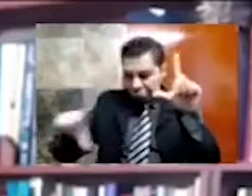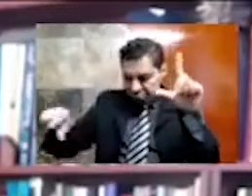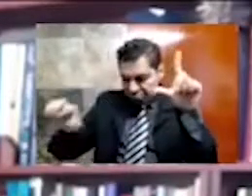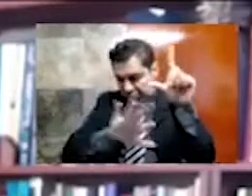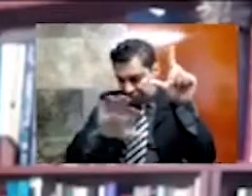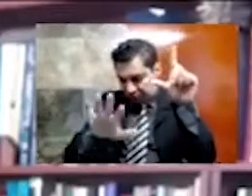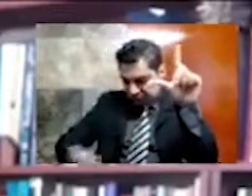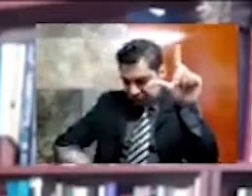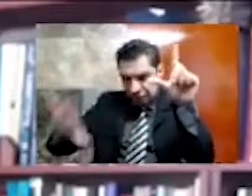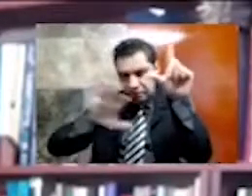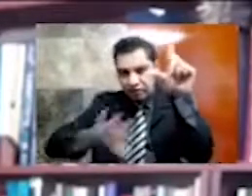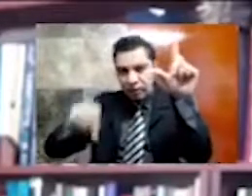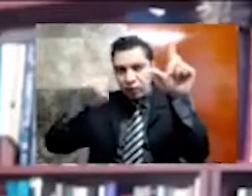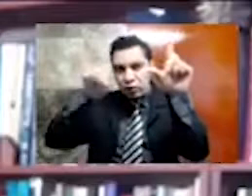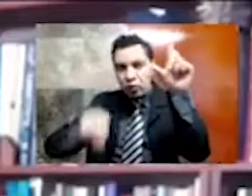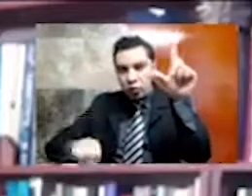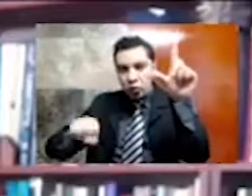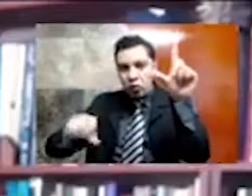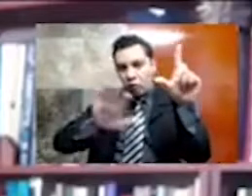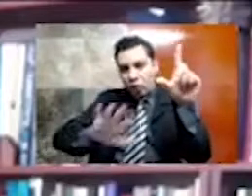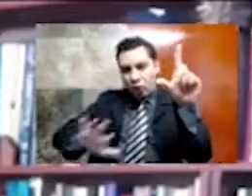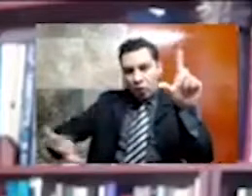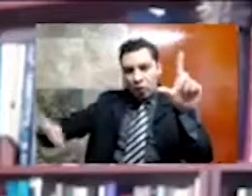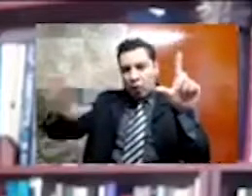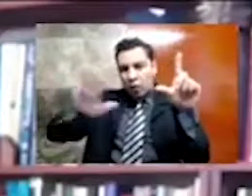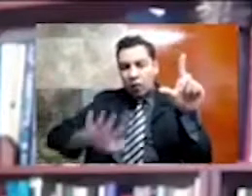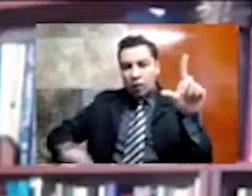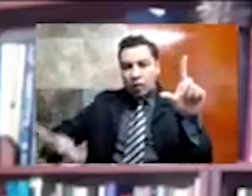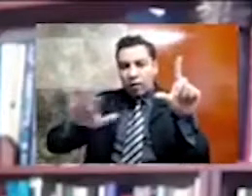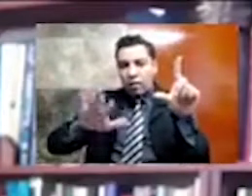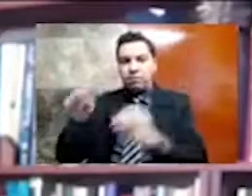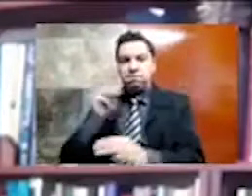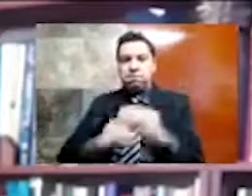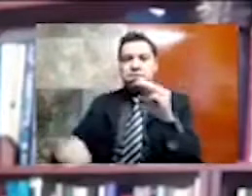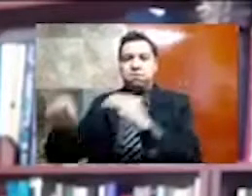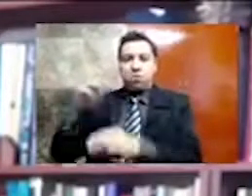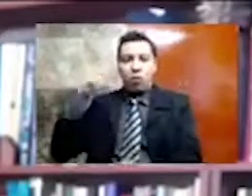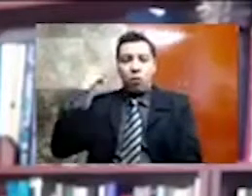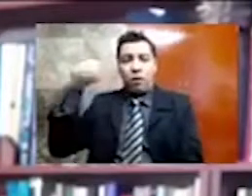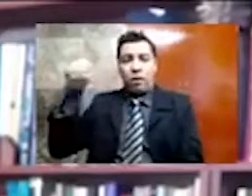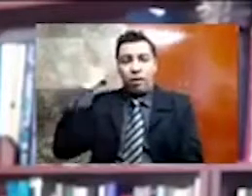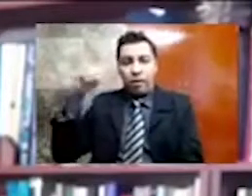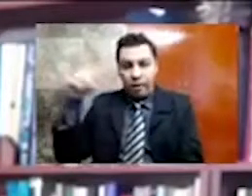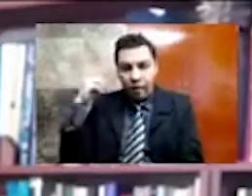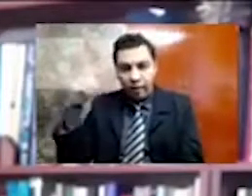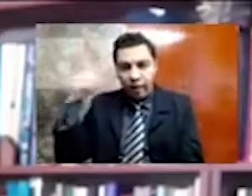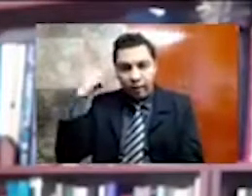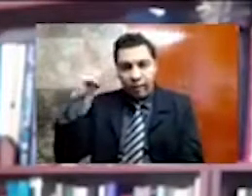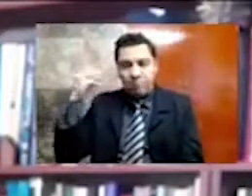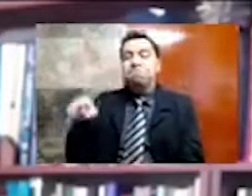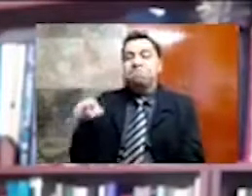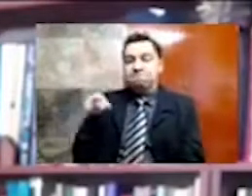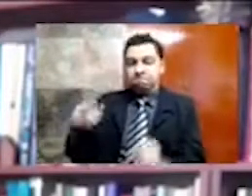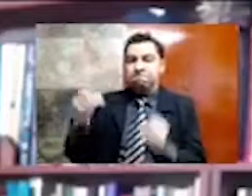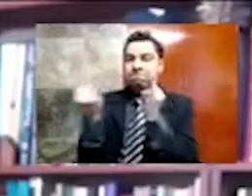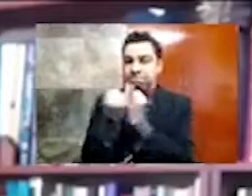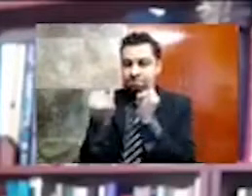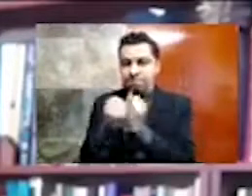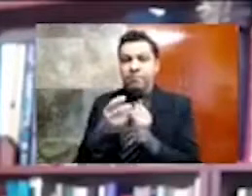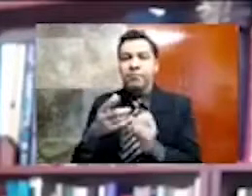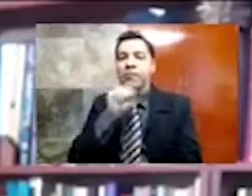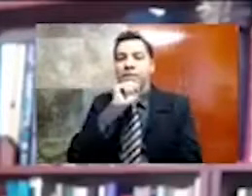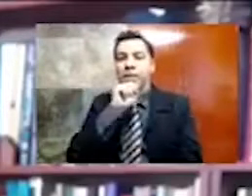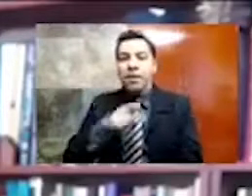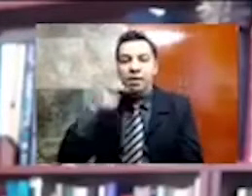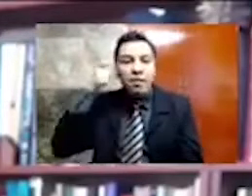hacia la Mixteca y que se comunican con la gran extensión de Oaxaca y Guerrero,